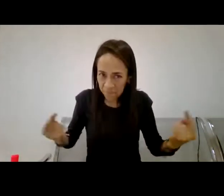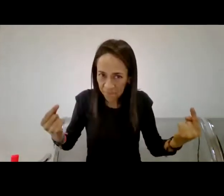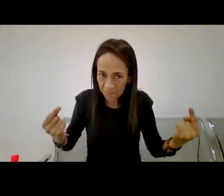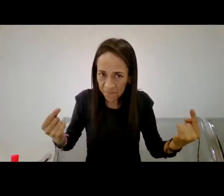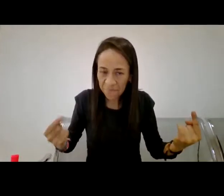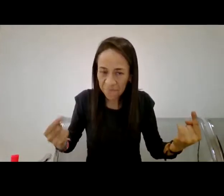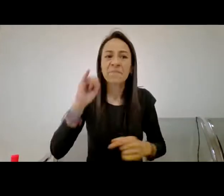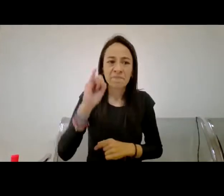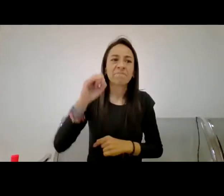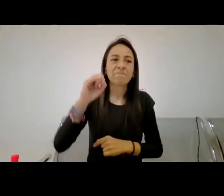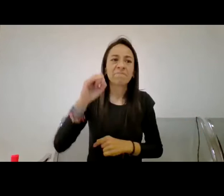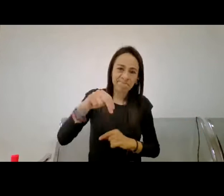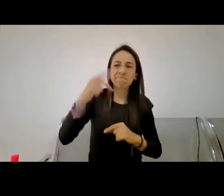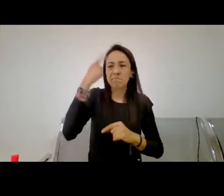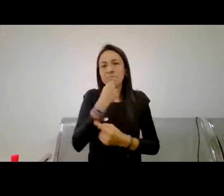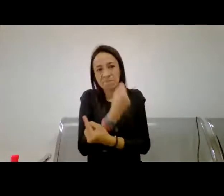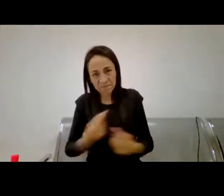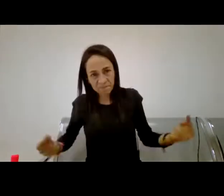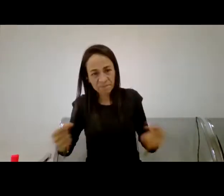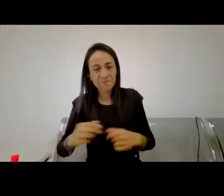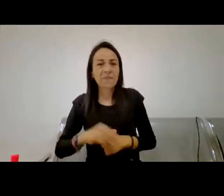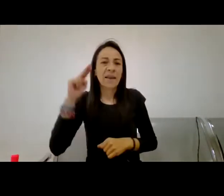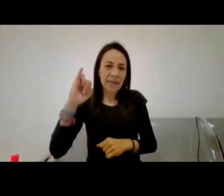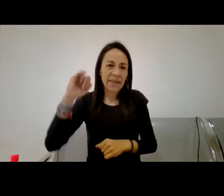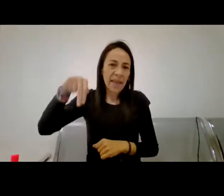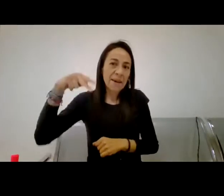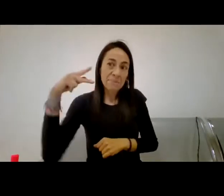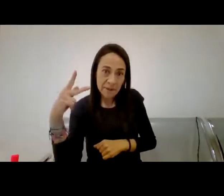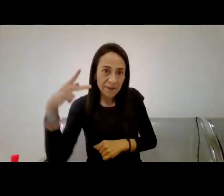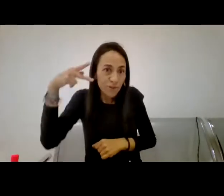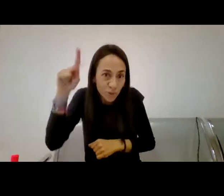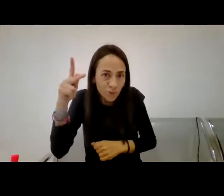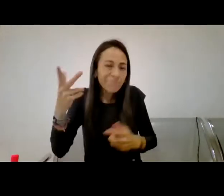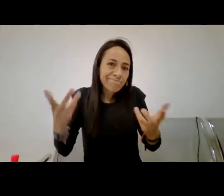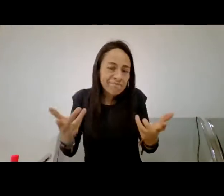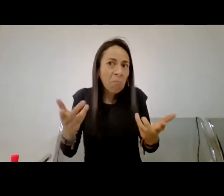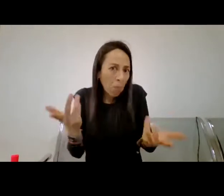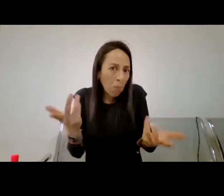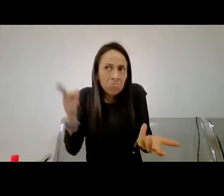organizaciones que son creadas para que cada autoridad pública pueda hacer mejor su